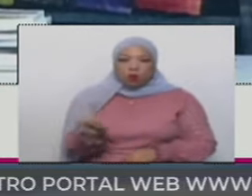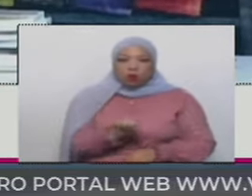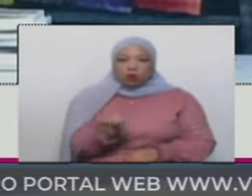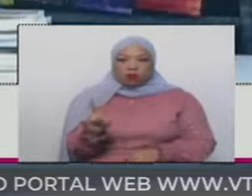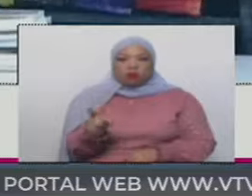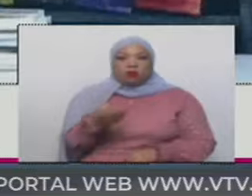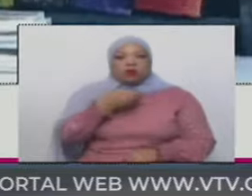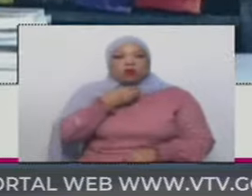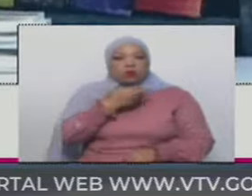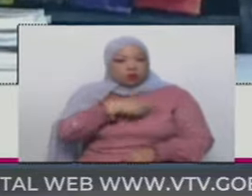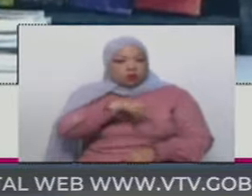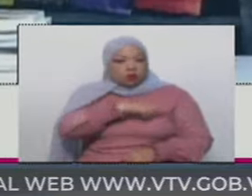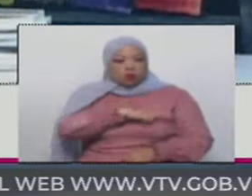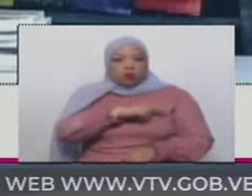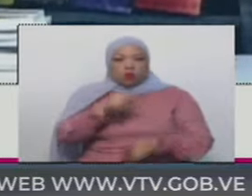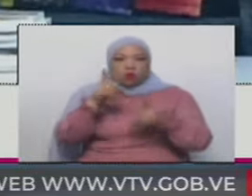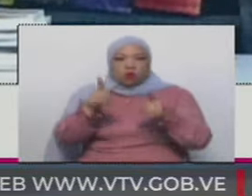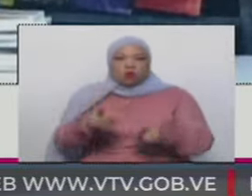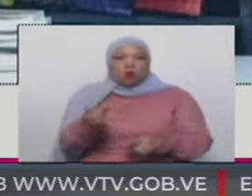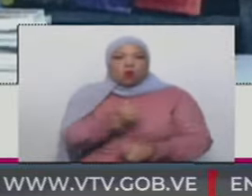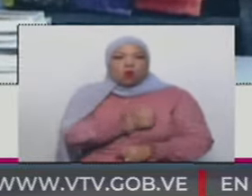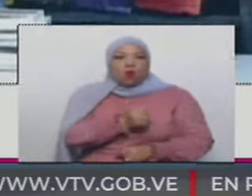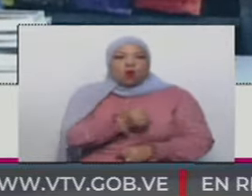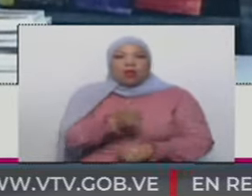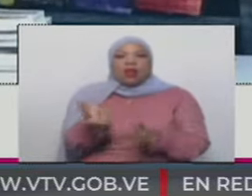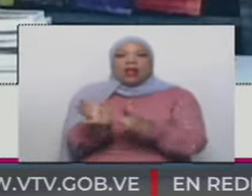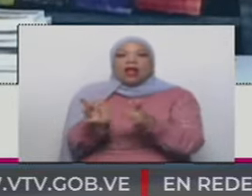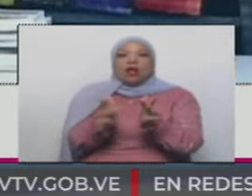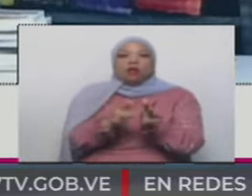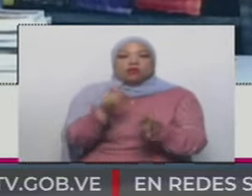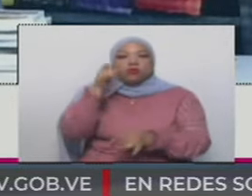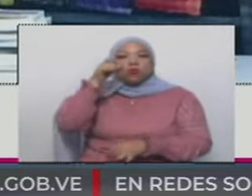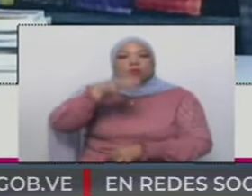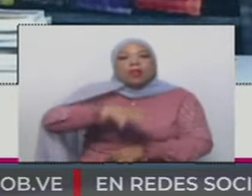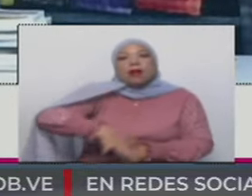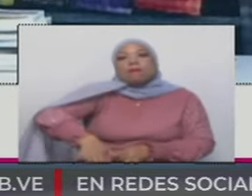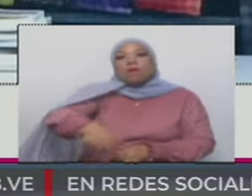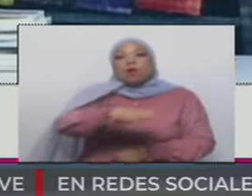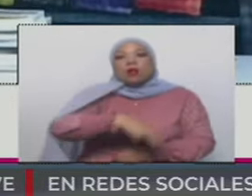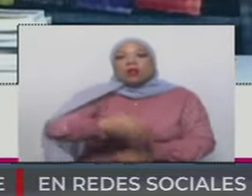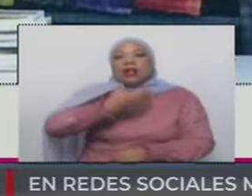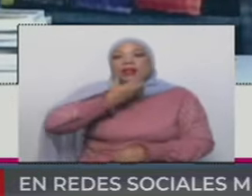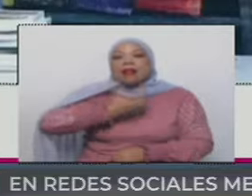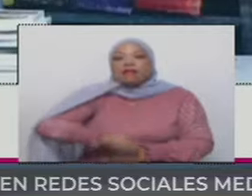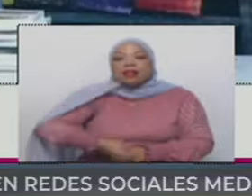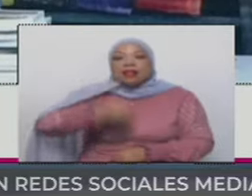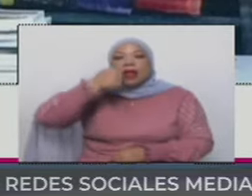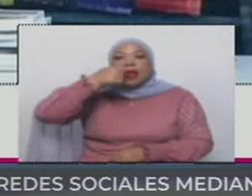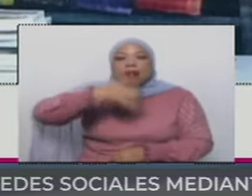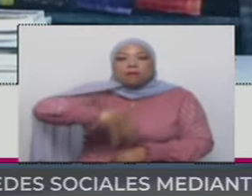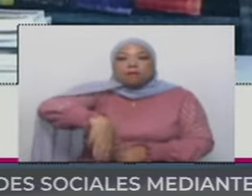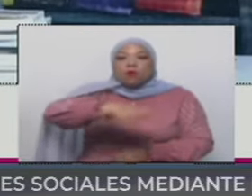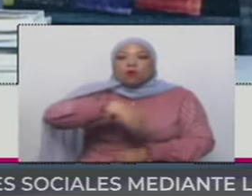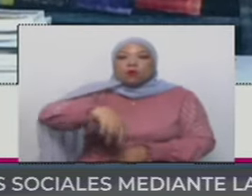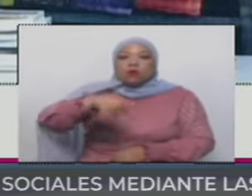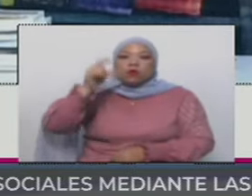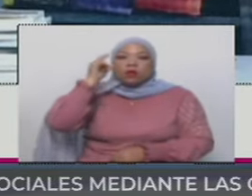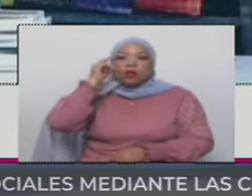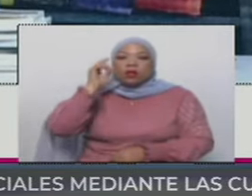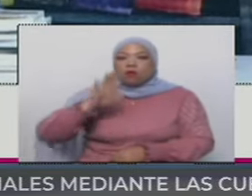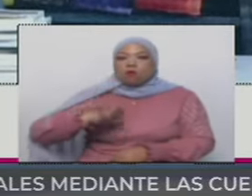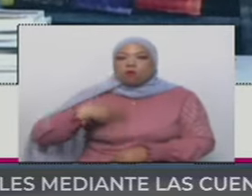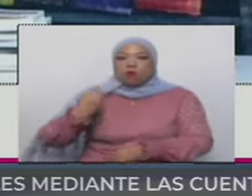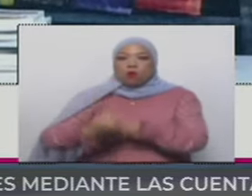Consotana, usted aquí no decreta nada. Jesucristo le pertenece al pueblo. Las Navidades son del pueblo. Y el pueblo las celebra cuando